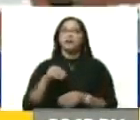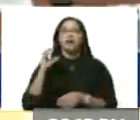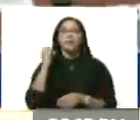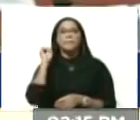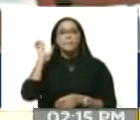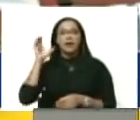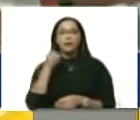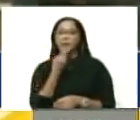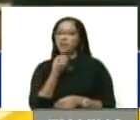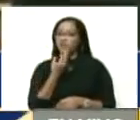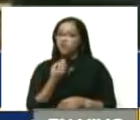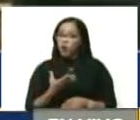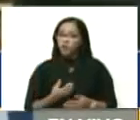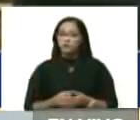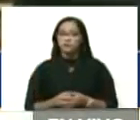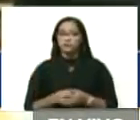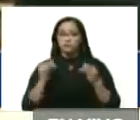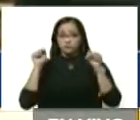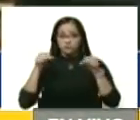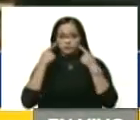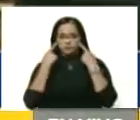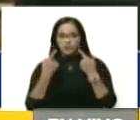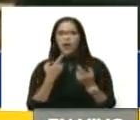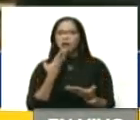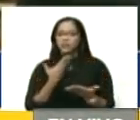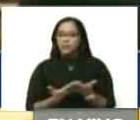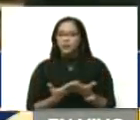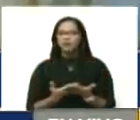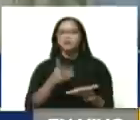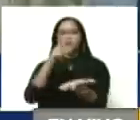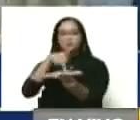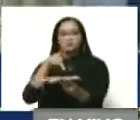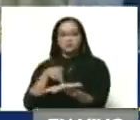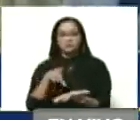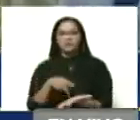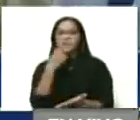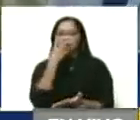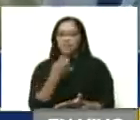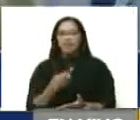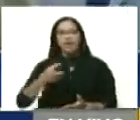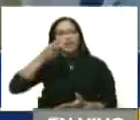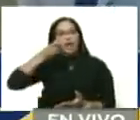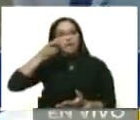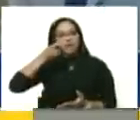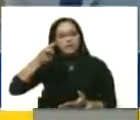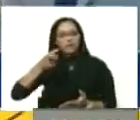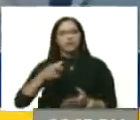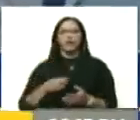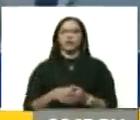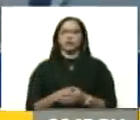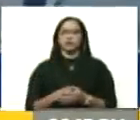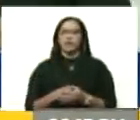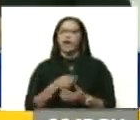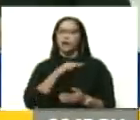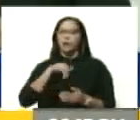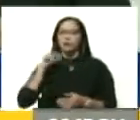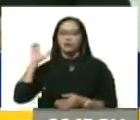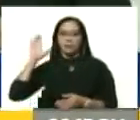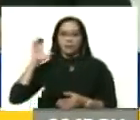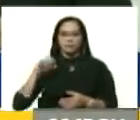Miraflores. Allí agradecimos la presencia y la visita del fiscal Karim Khan a nuestra